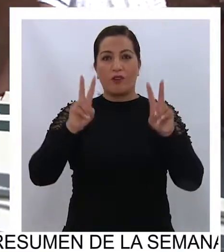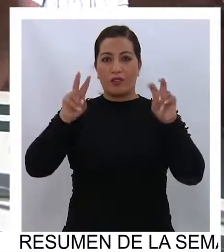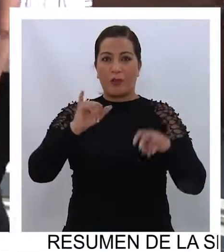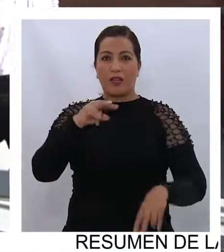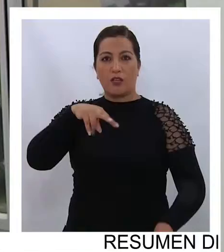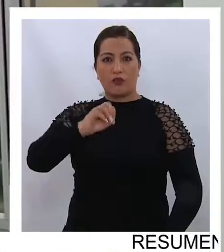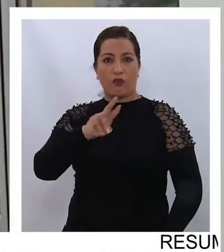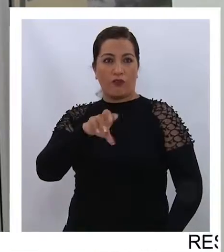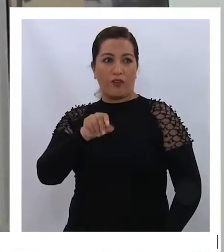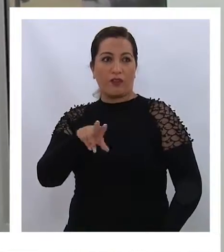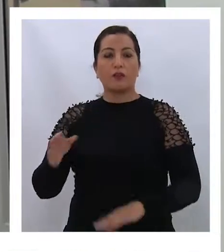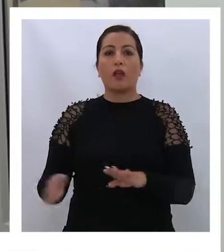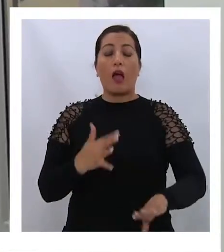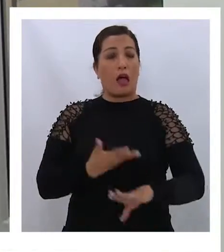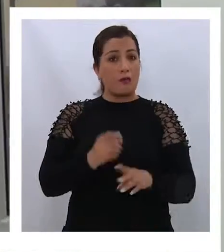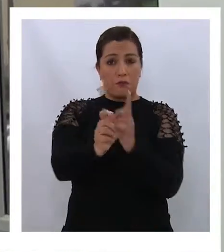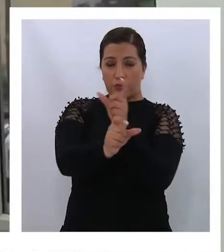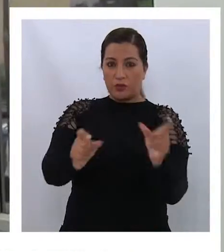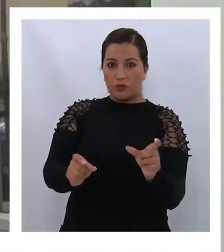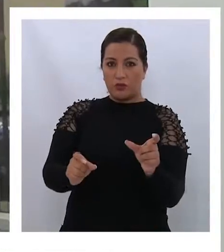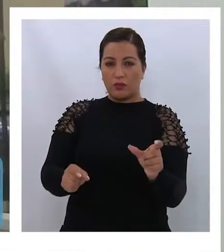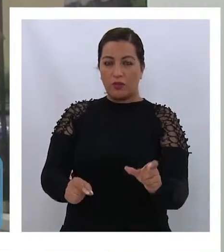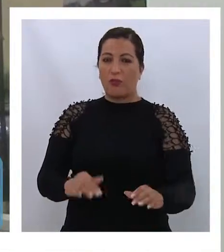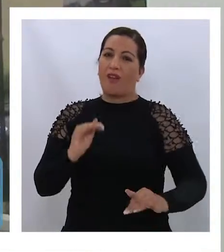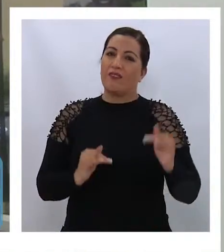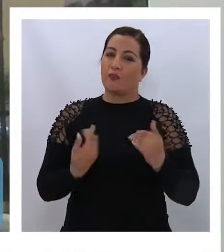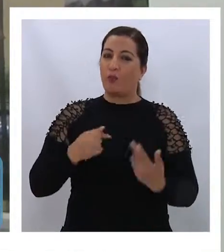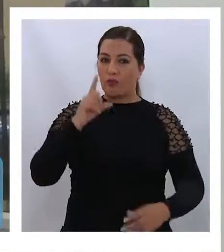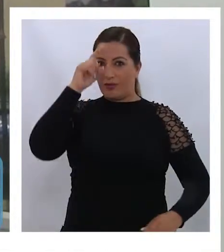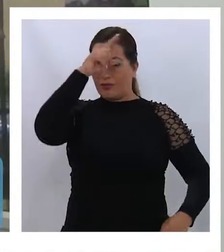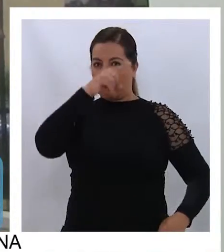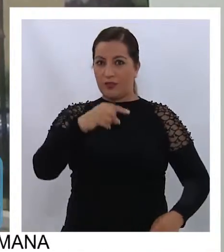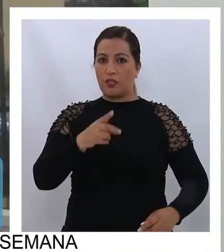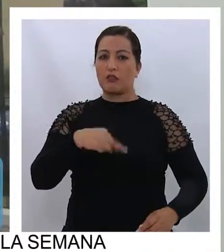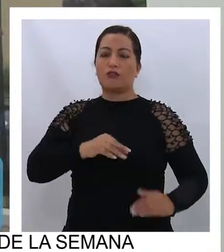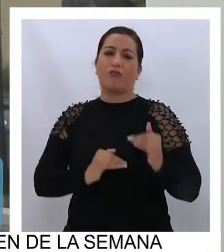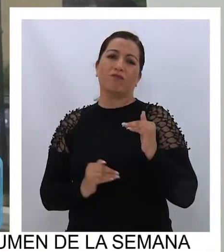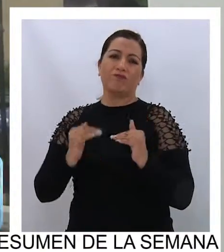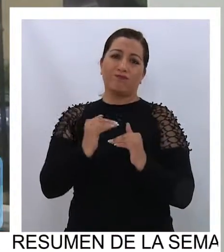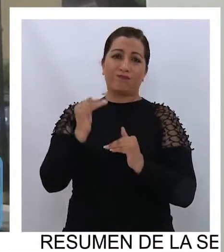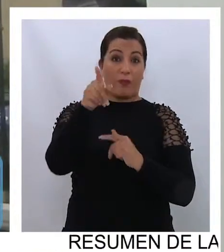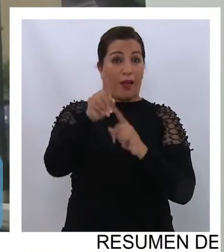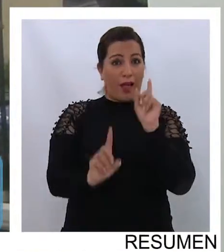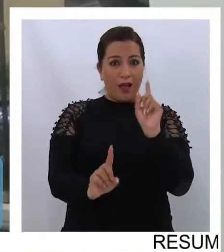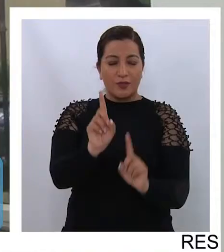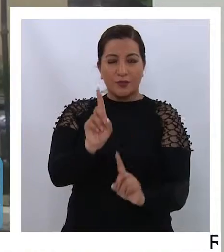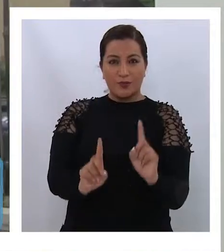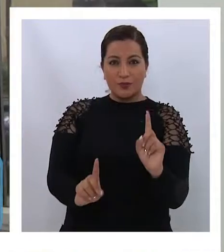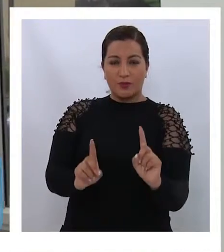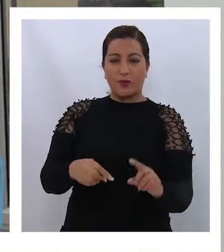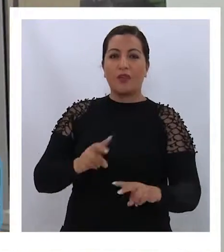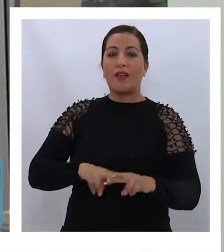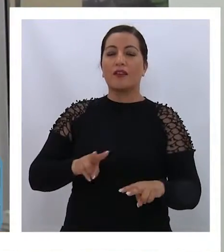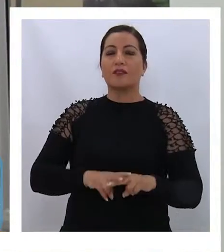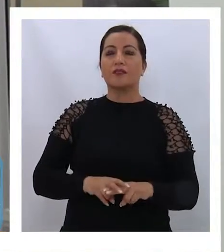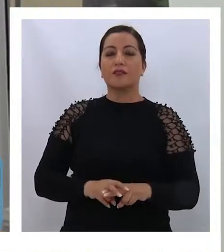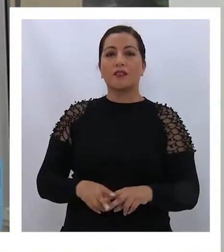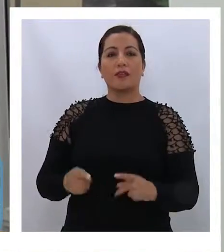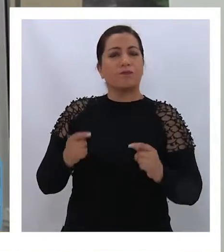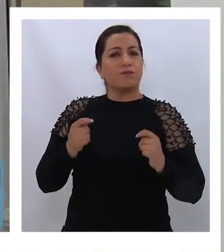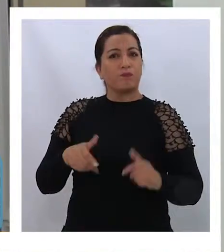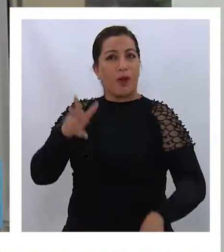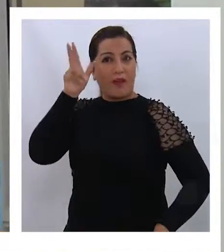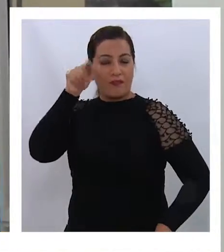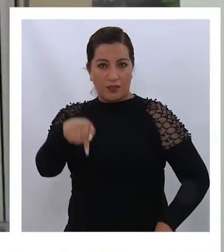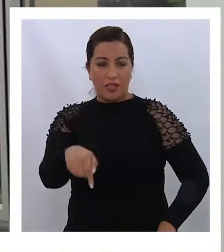El potencial está, pero hay que superar dificultades en distinto orden de cosas. Algunas tienen que ver con la creación de capacidades y competencias,